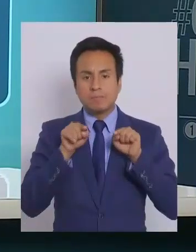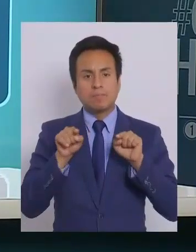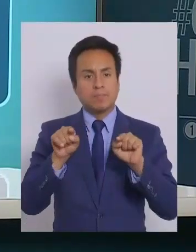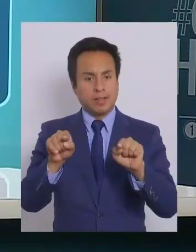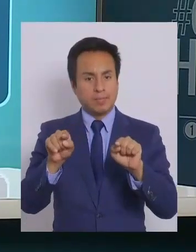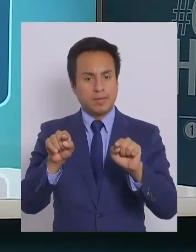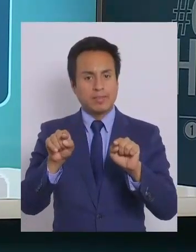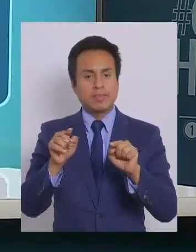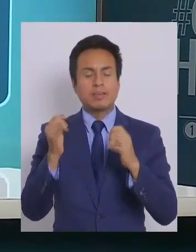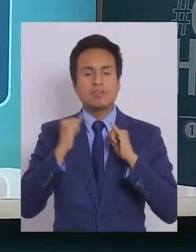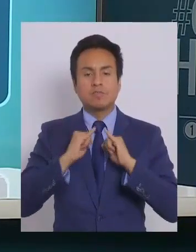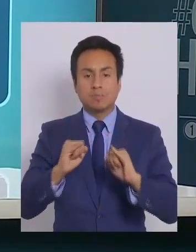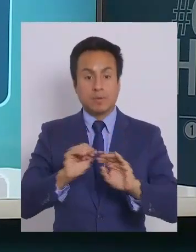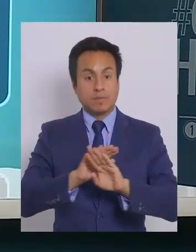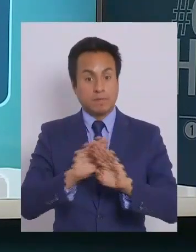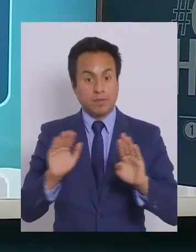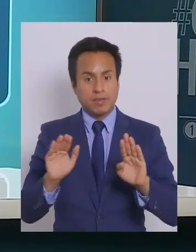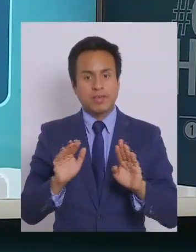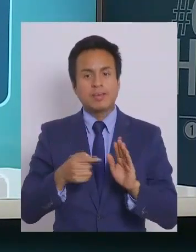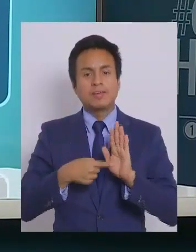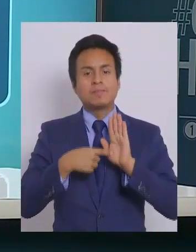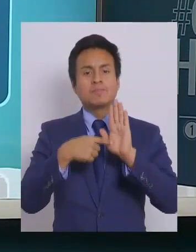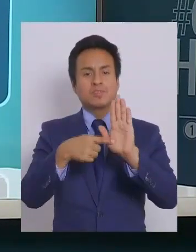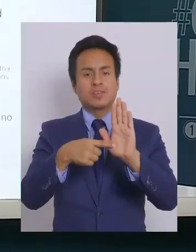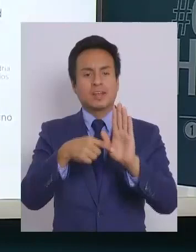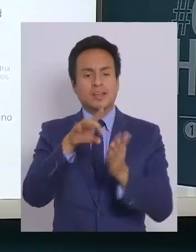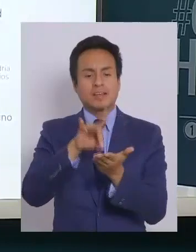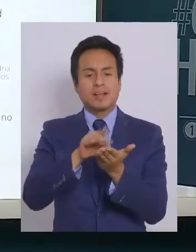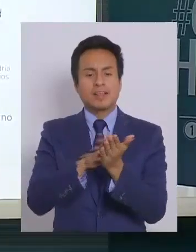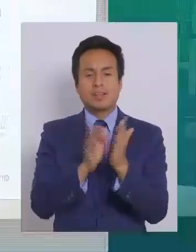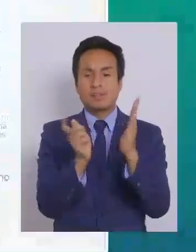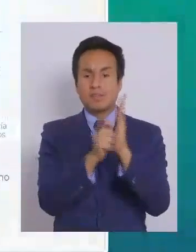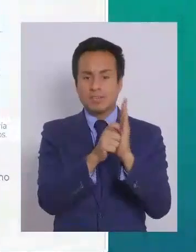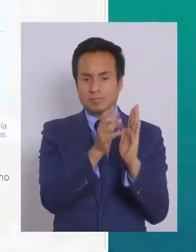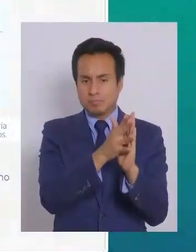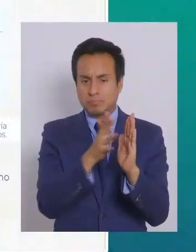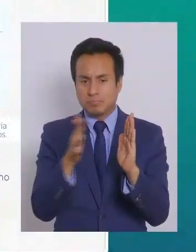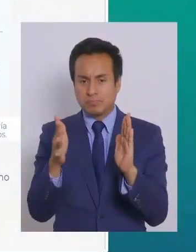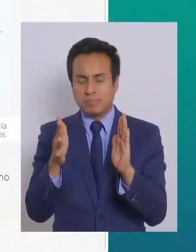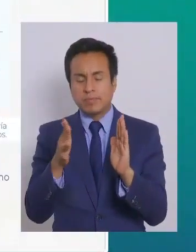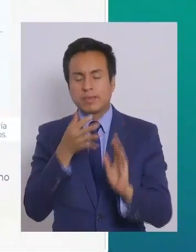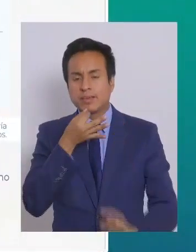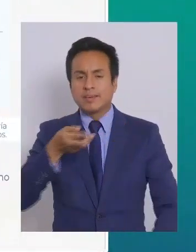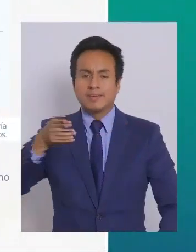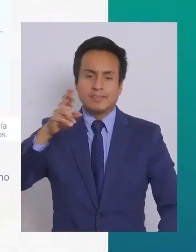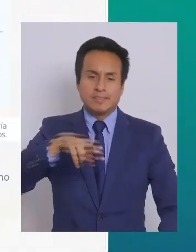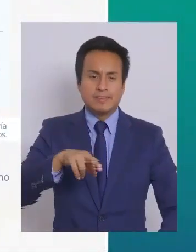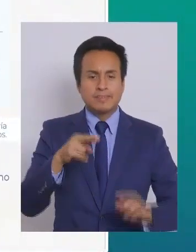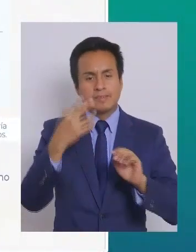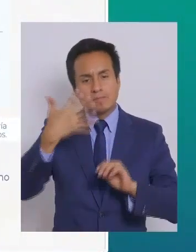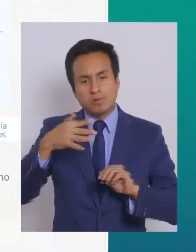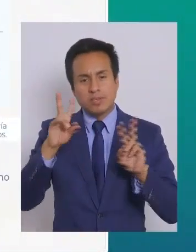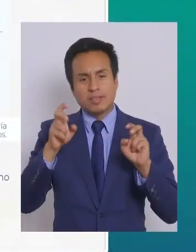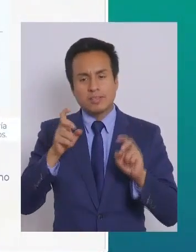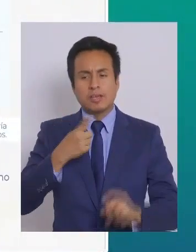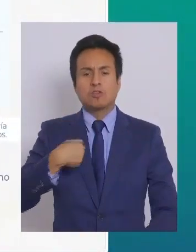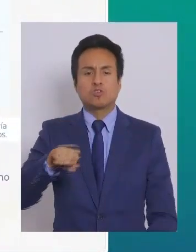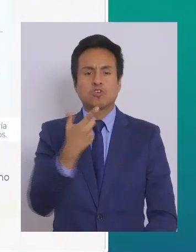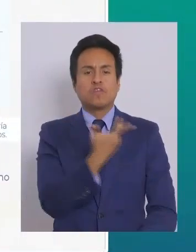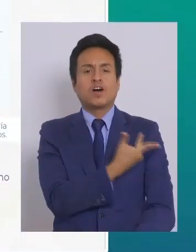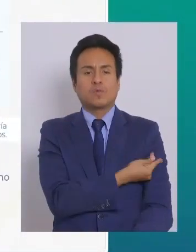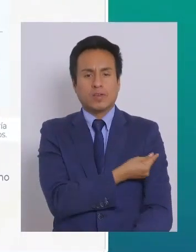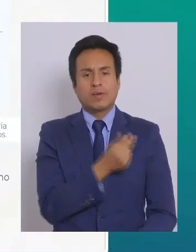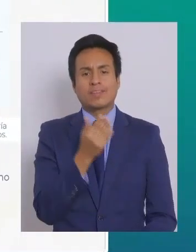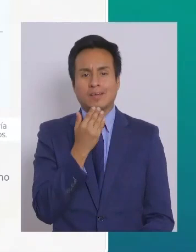terminar con el informe quiero mostrarles el calendario e insistir en algo muy importante estamos vacunando